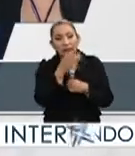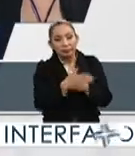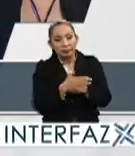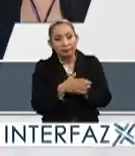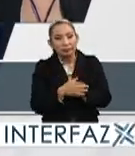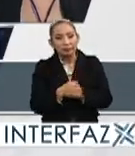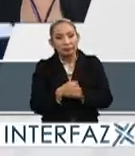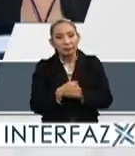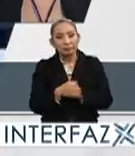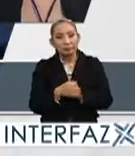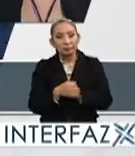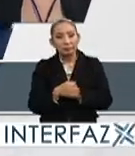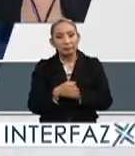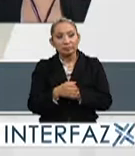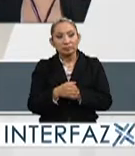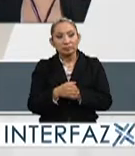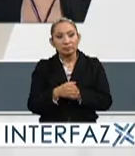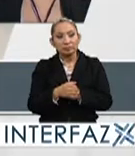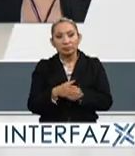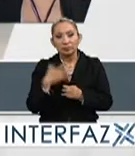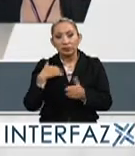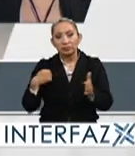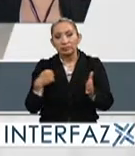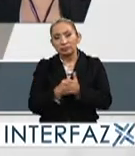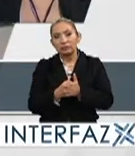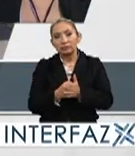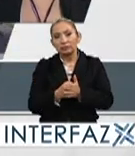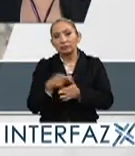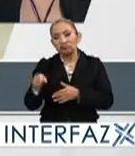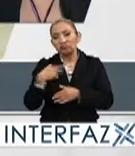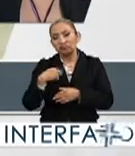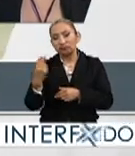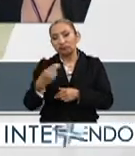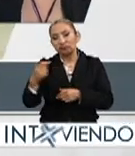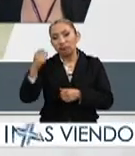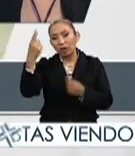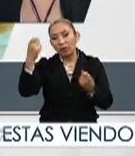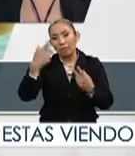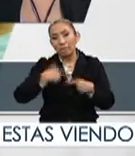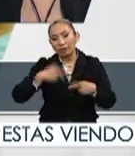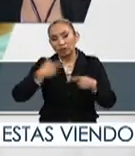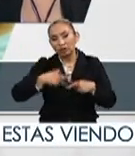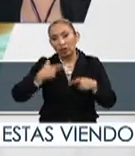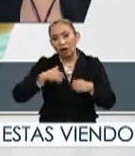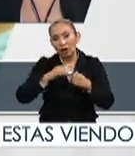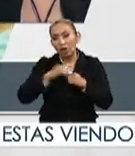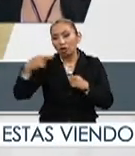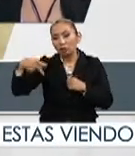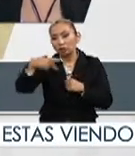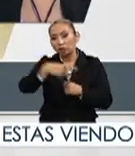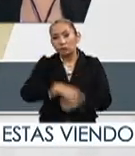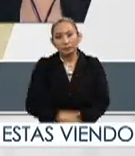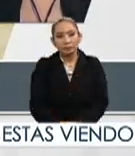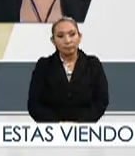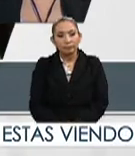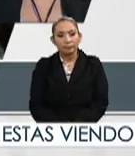declaraciones que no pues hayan satisfecho las necesidades de algún paciente con